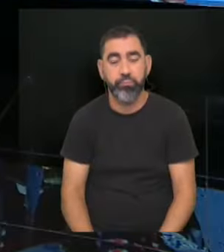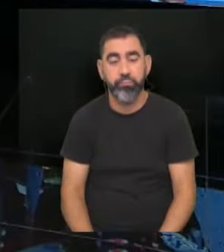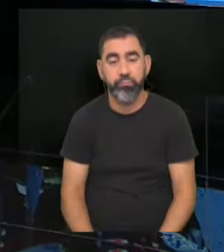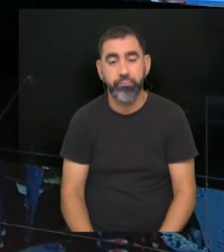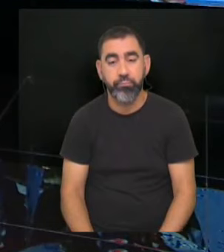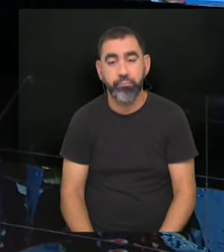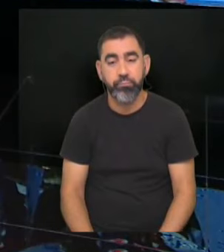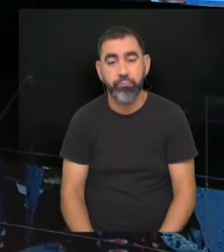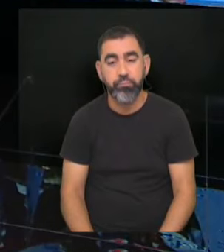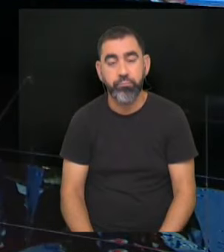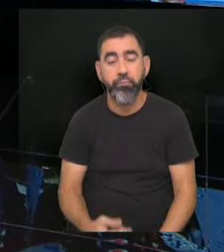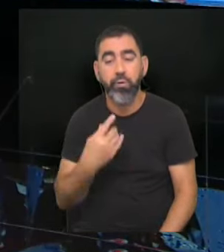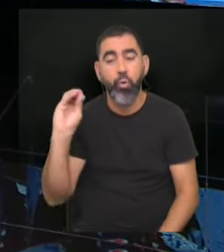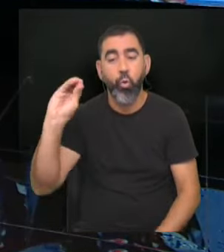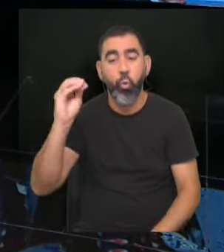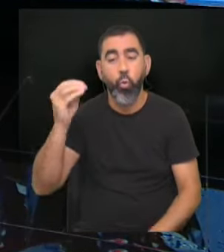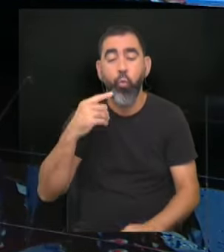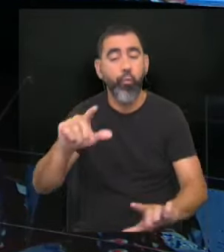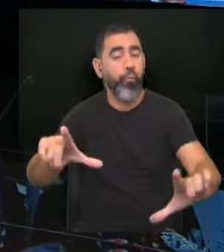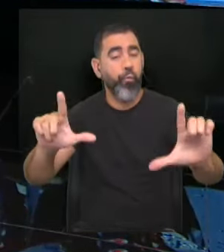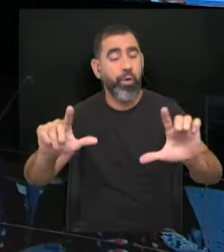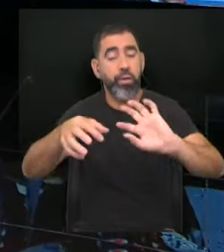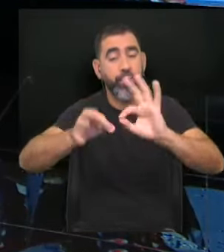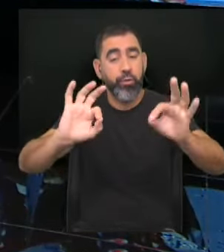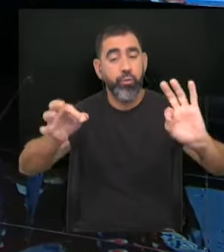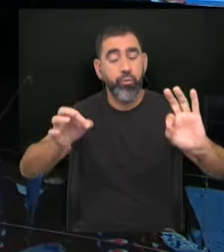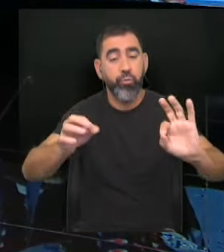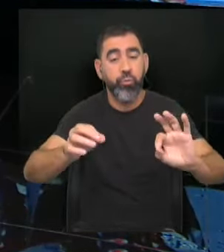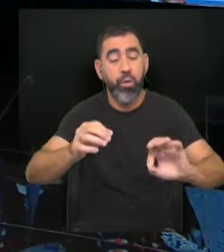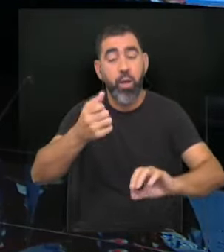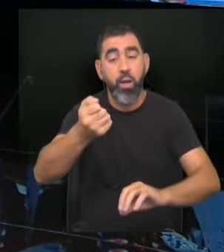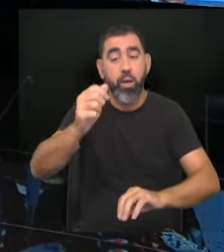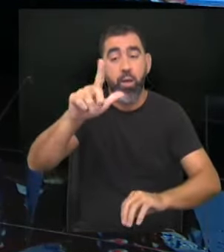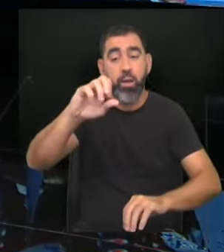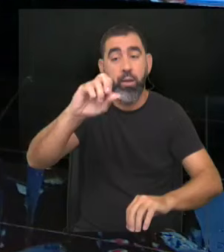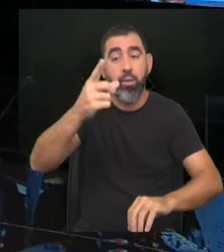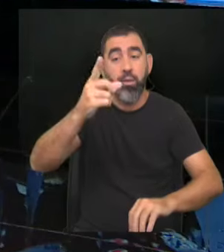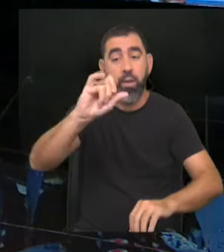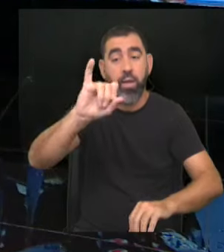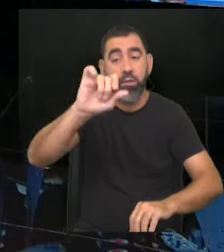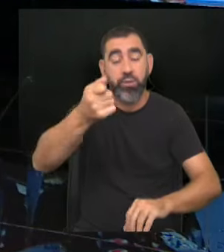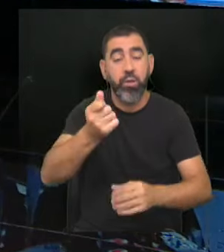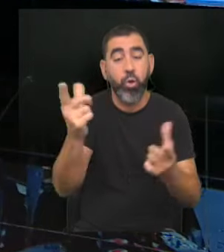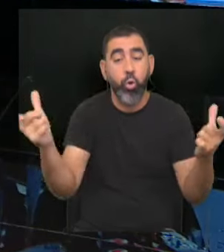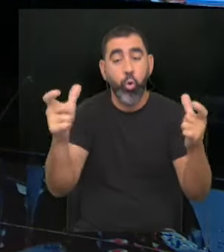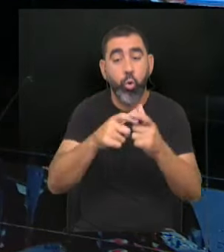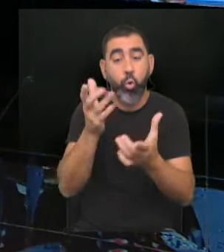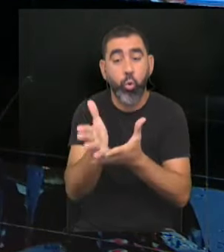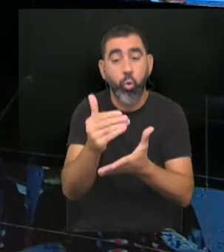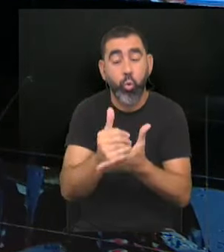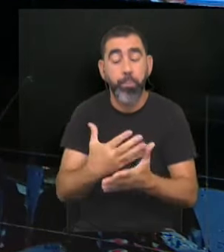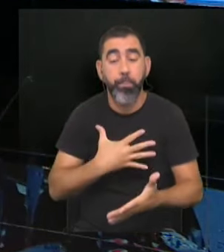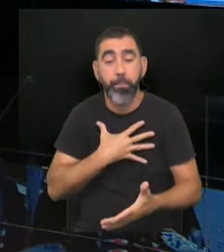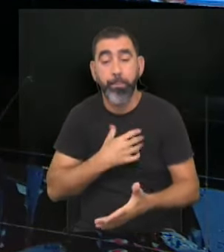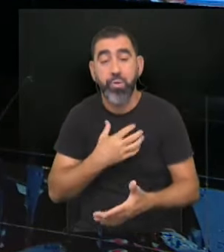bajo la Consigna que las juventudes sean las protagonistas asumió Juan aldaya en la comisión departamental del partido